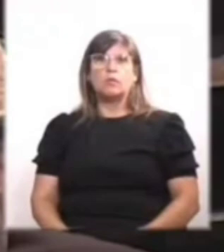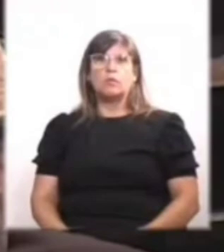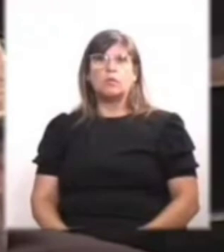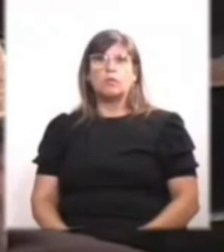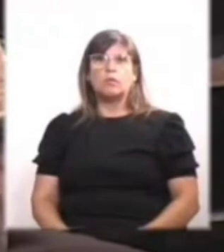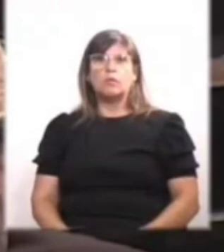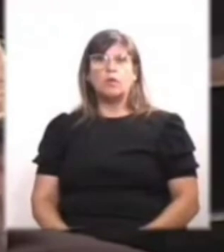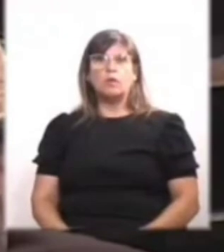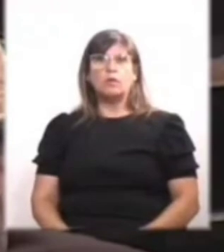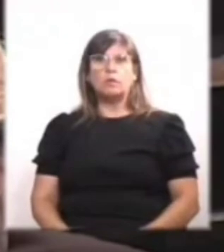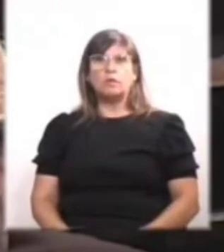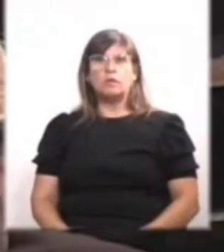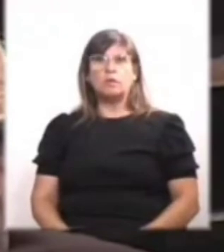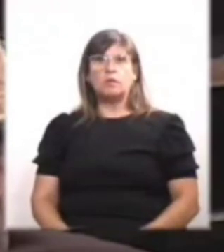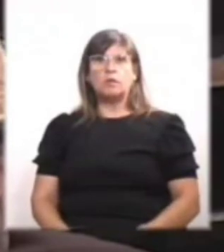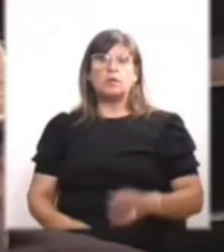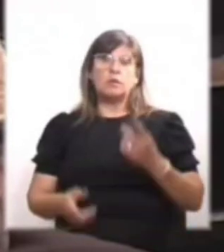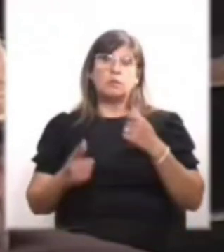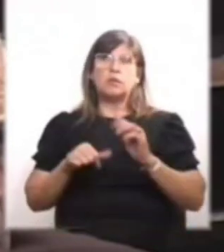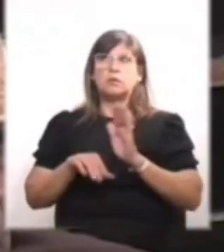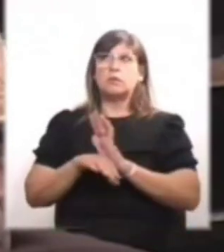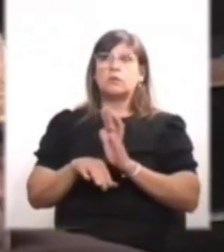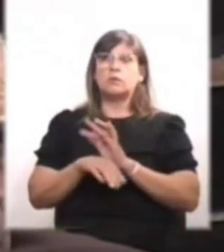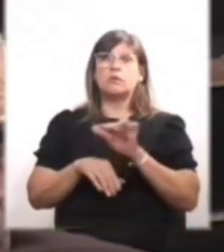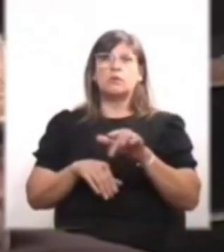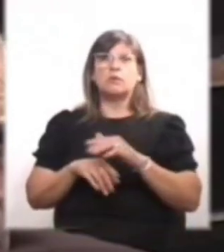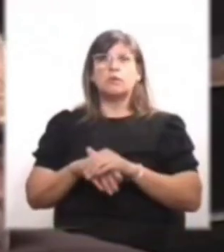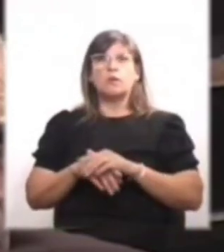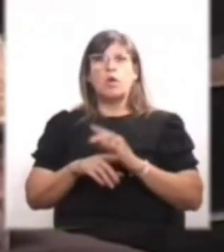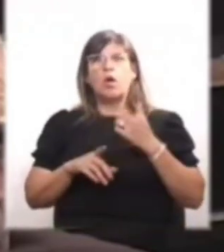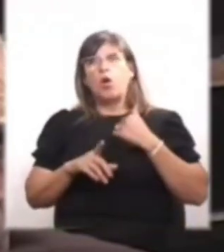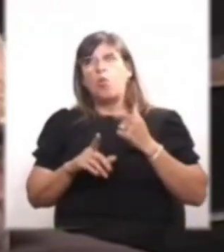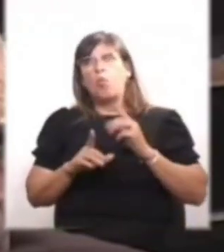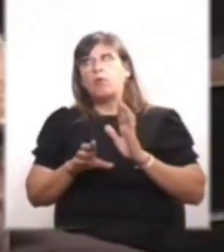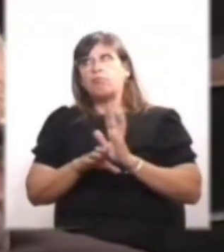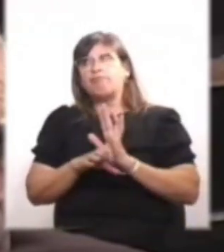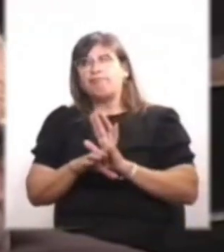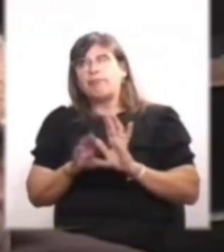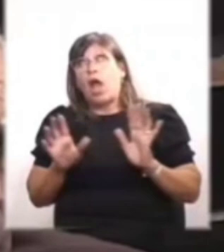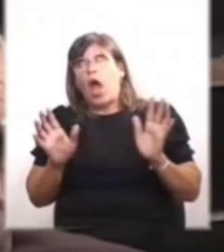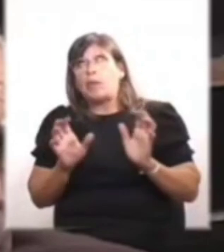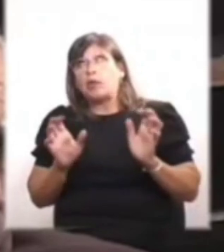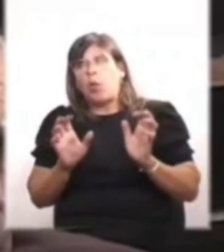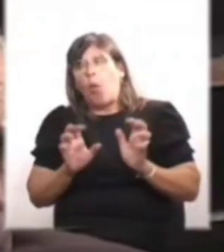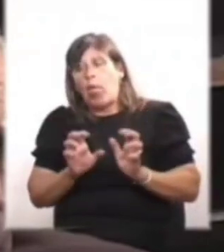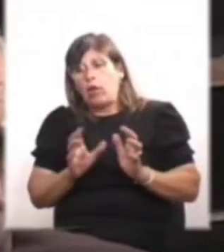acá, pero es una especie de amortiguador, diría yo,